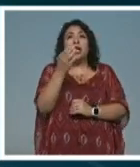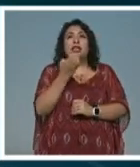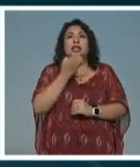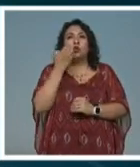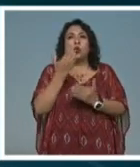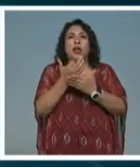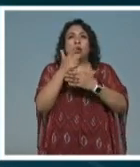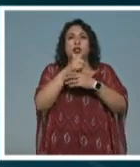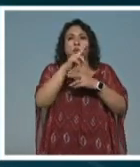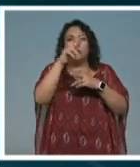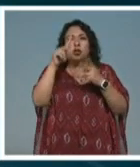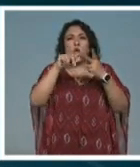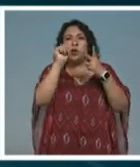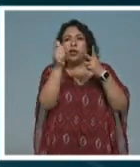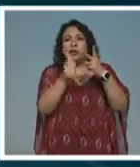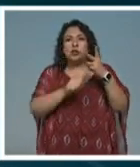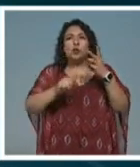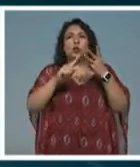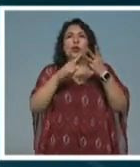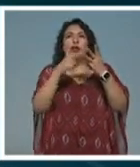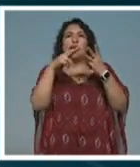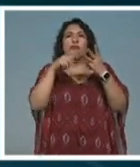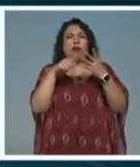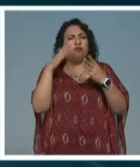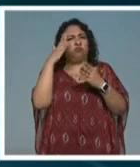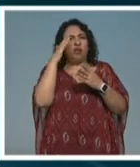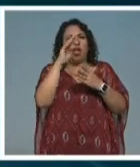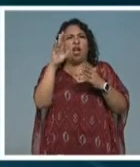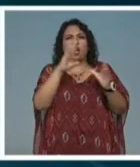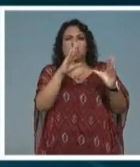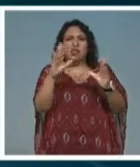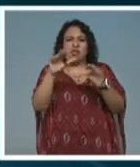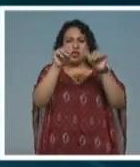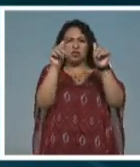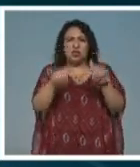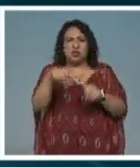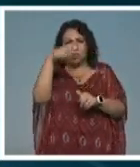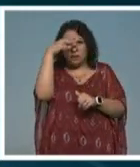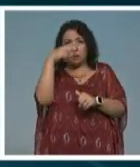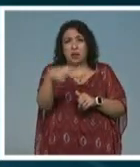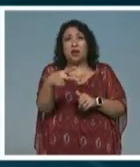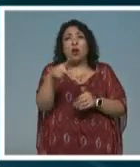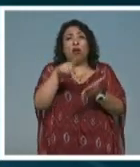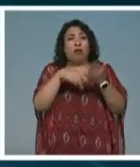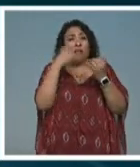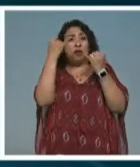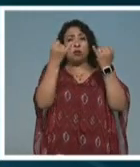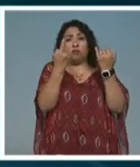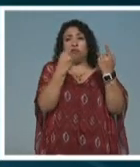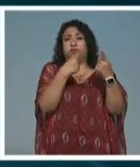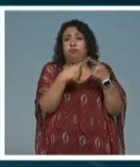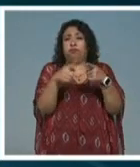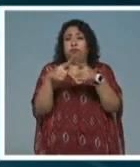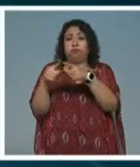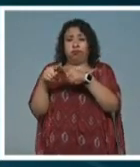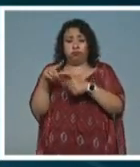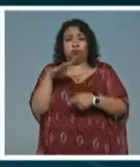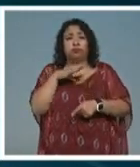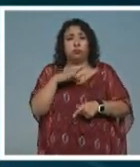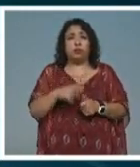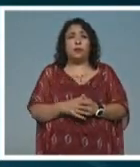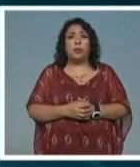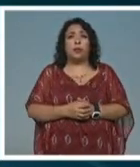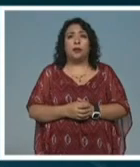Nacional de Pintura, Escultura y Grabado sigue siendo un pilar de la formación artística en México y un semillero de creadores.